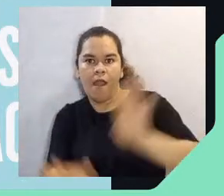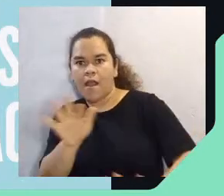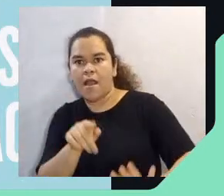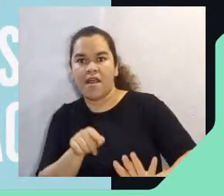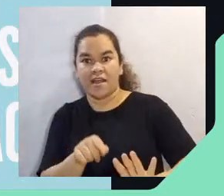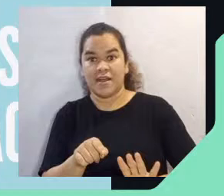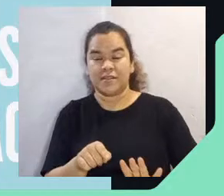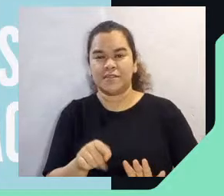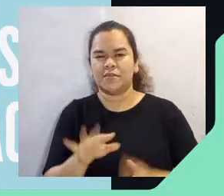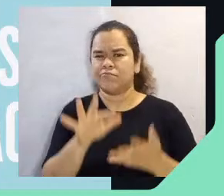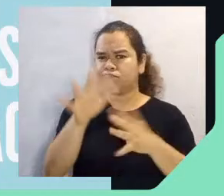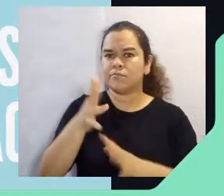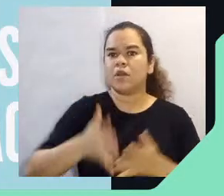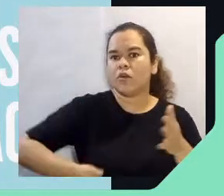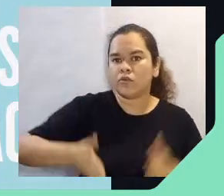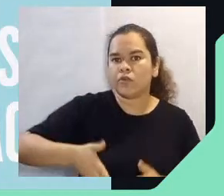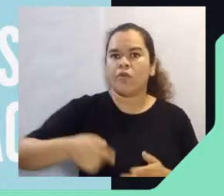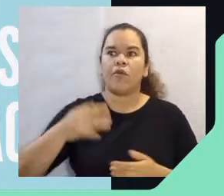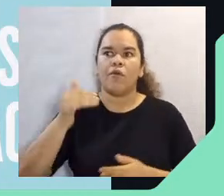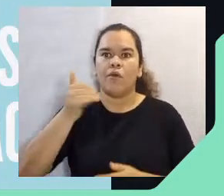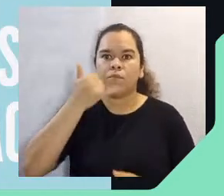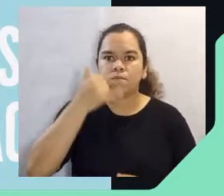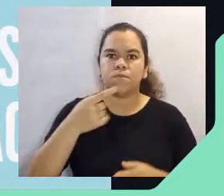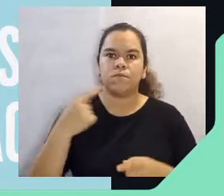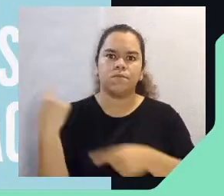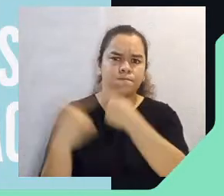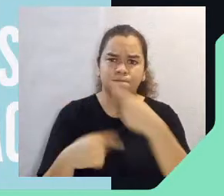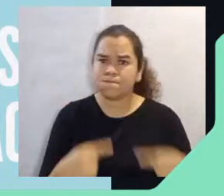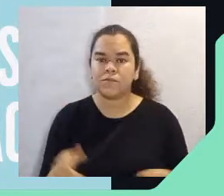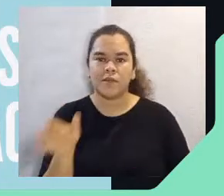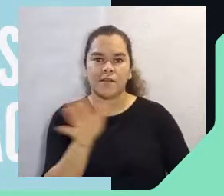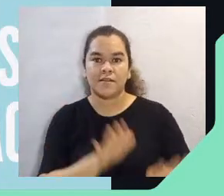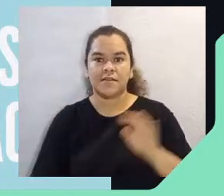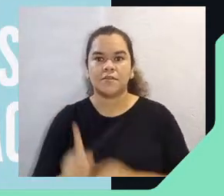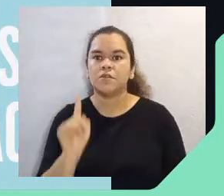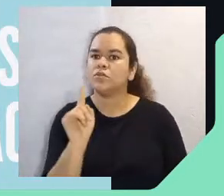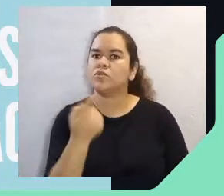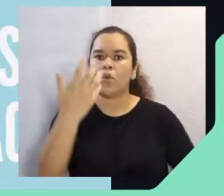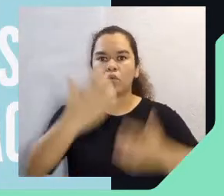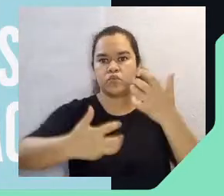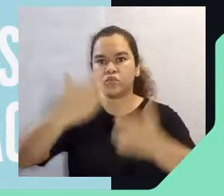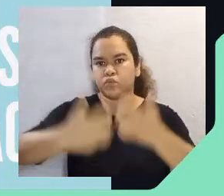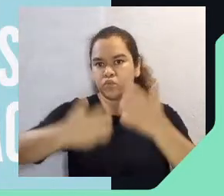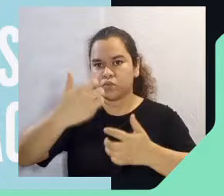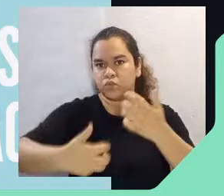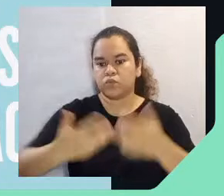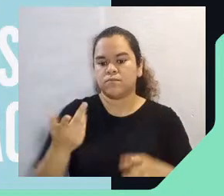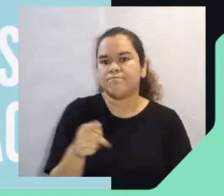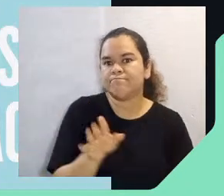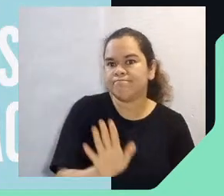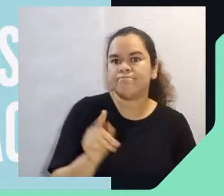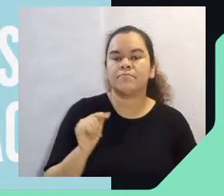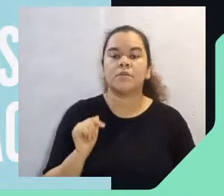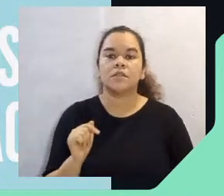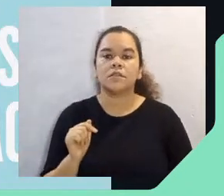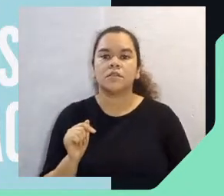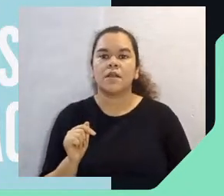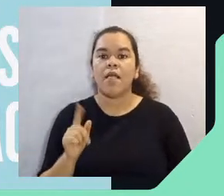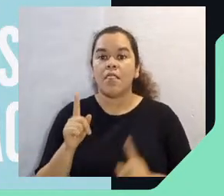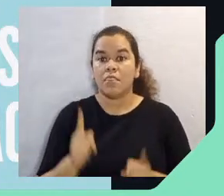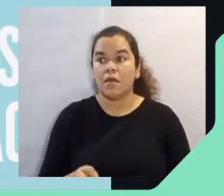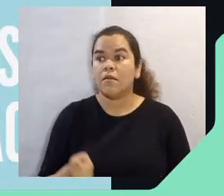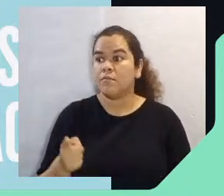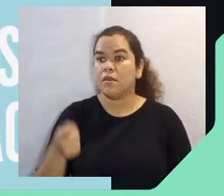se vieron obligadas a automatizar sus procesos, las organizaciones a ajustar los sistemas